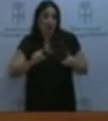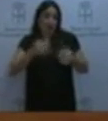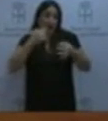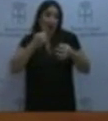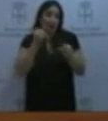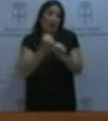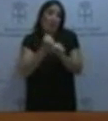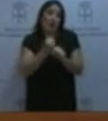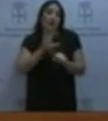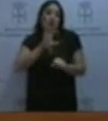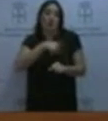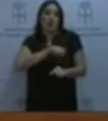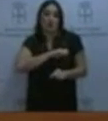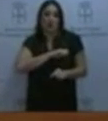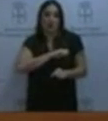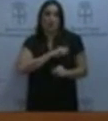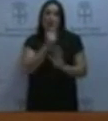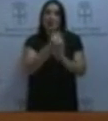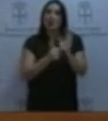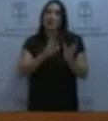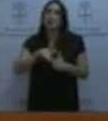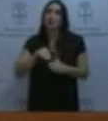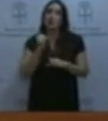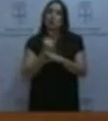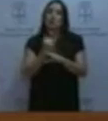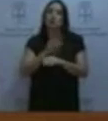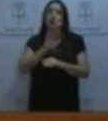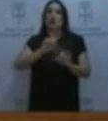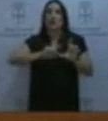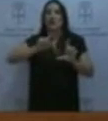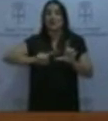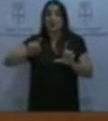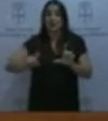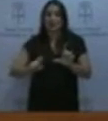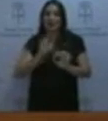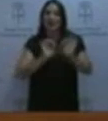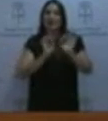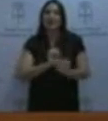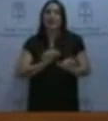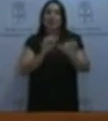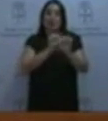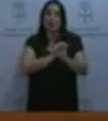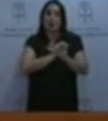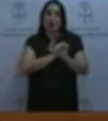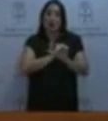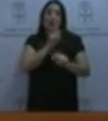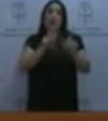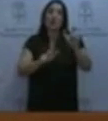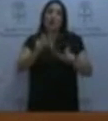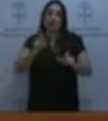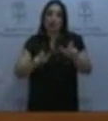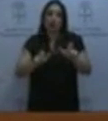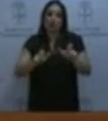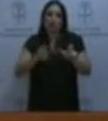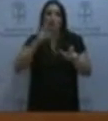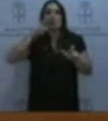Estado español. Según los últimos datos del Instituto Nacional de Estadística, la tasa de desempleo de las personas que tienen